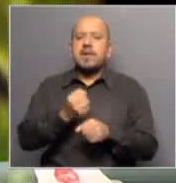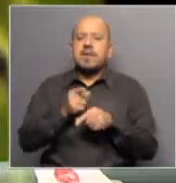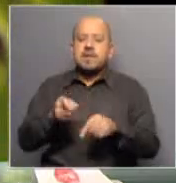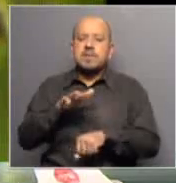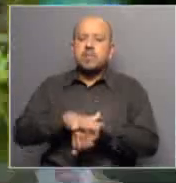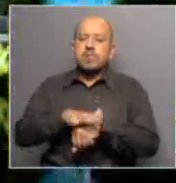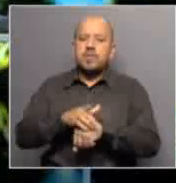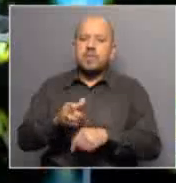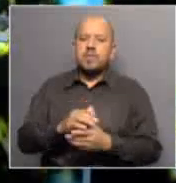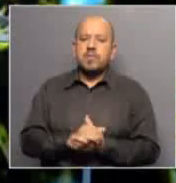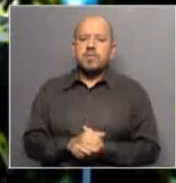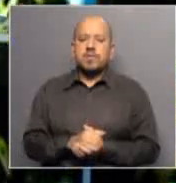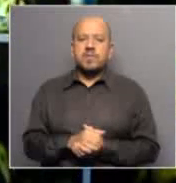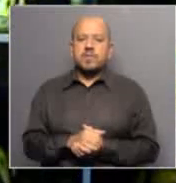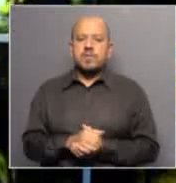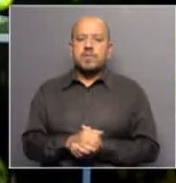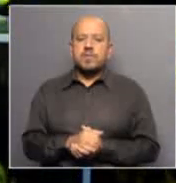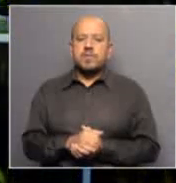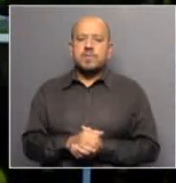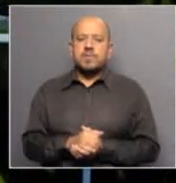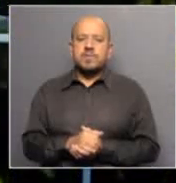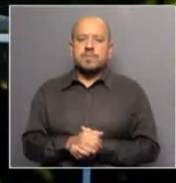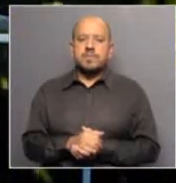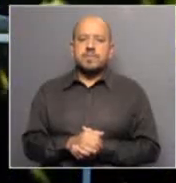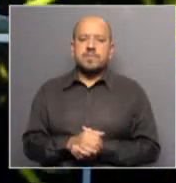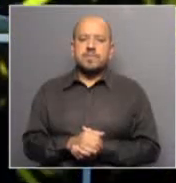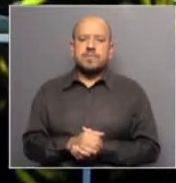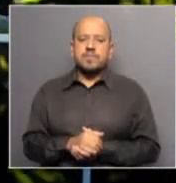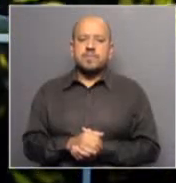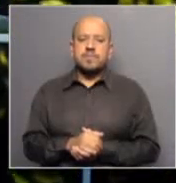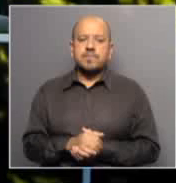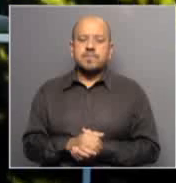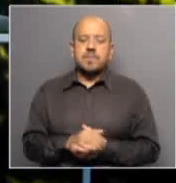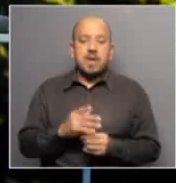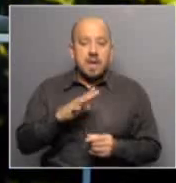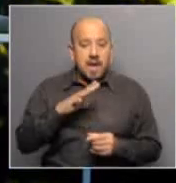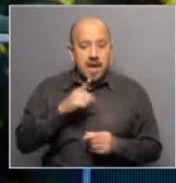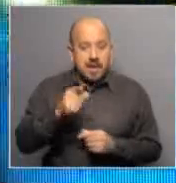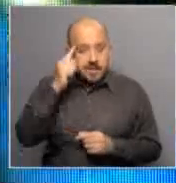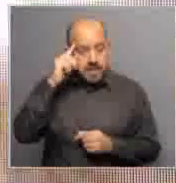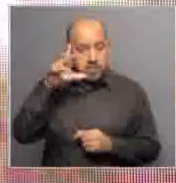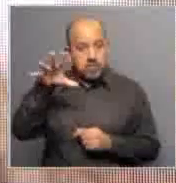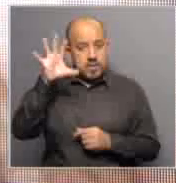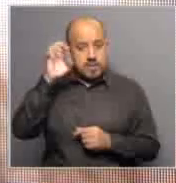Uruguay? Bien, no es menor, y hay que recordarlo,